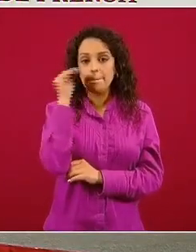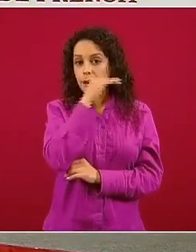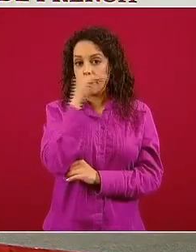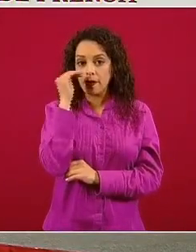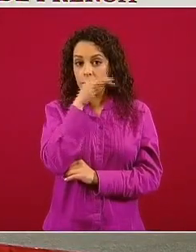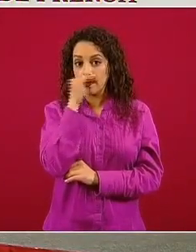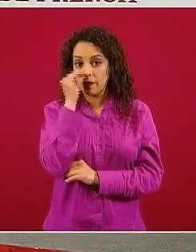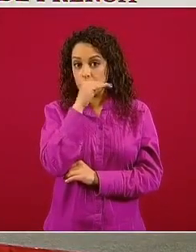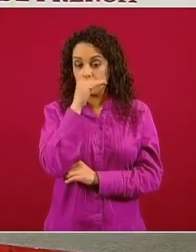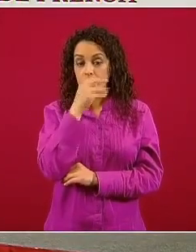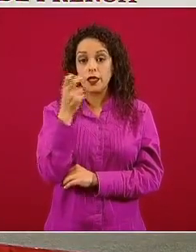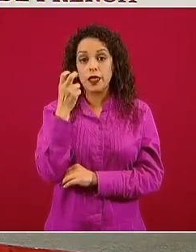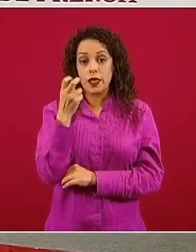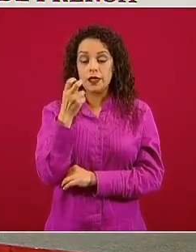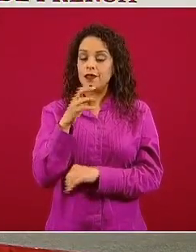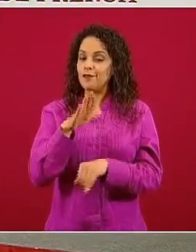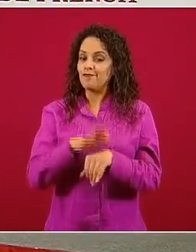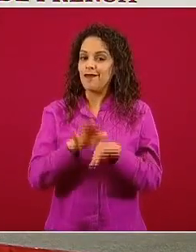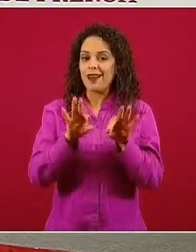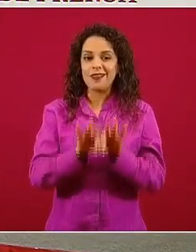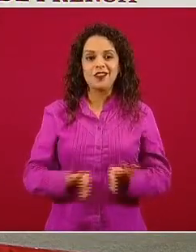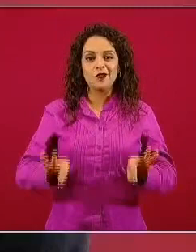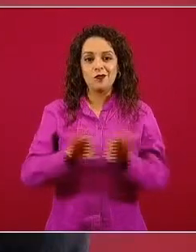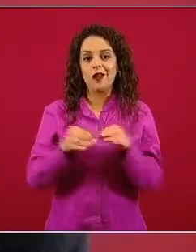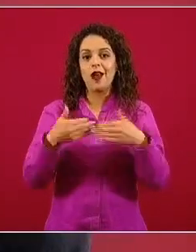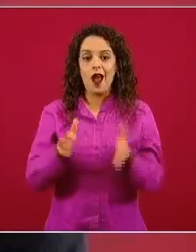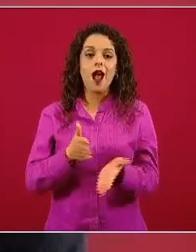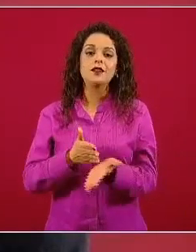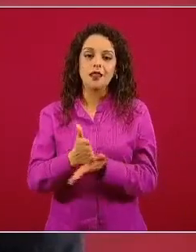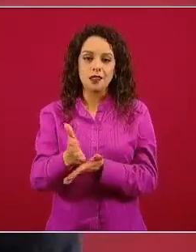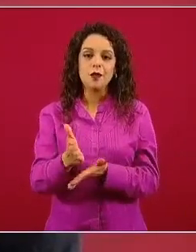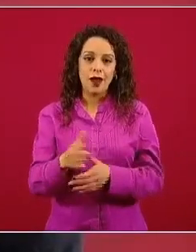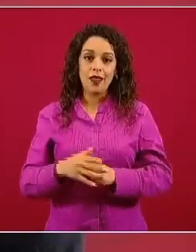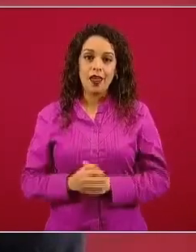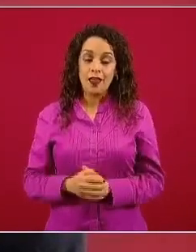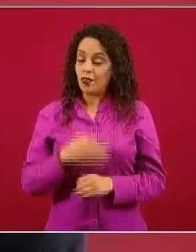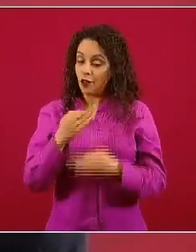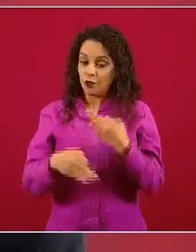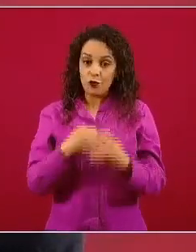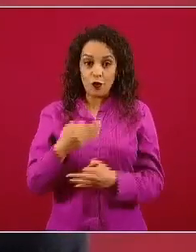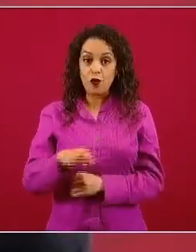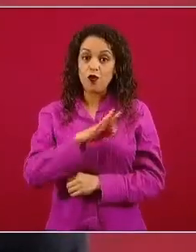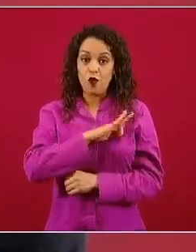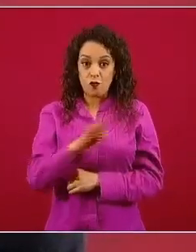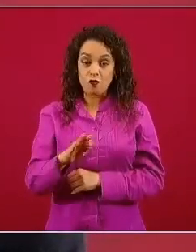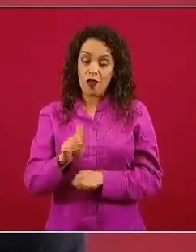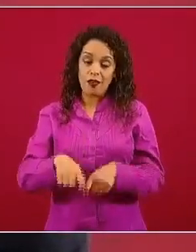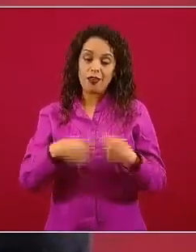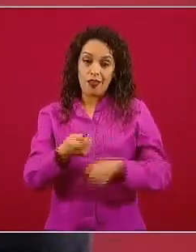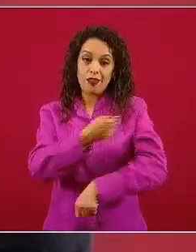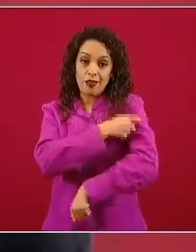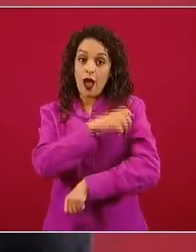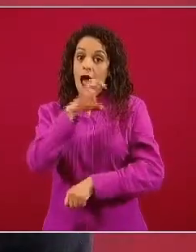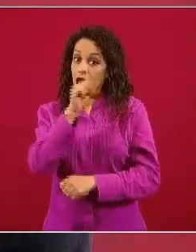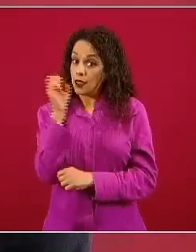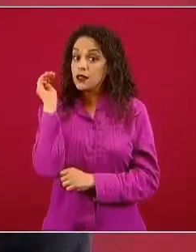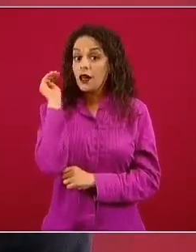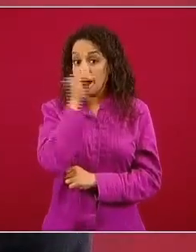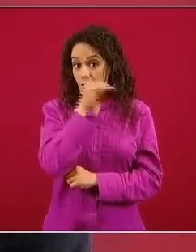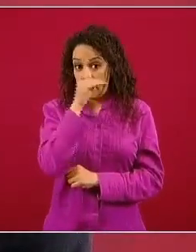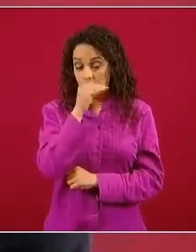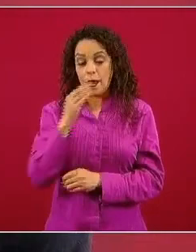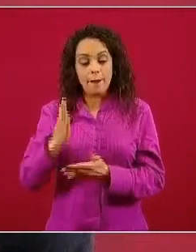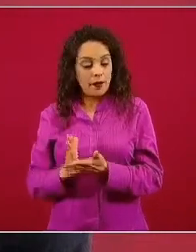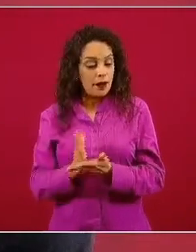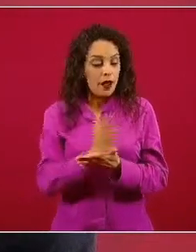le da el principal componente de accesibilidad para que todos lo puedan recibir. Pero además, la logística que se va a